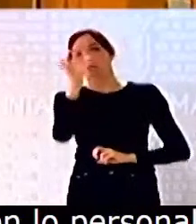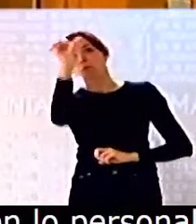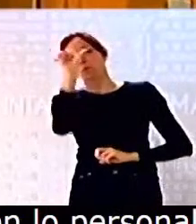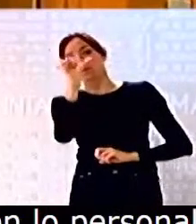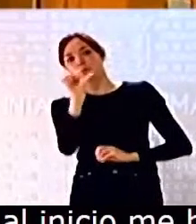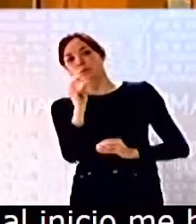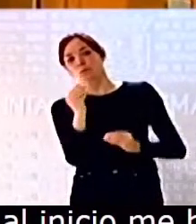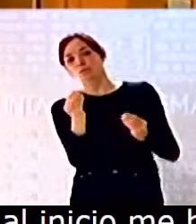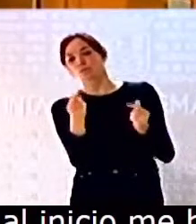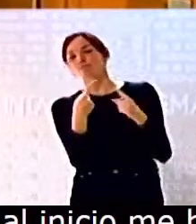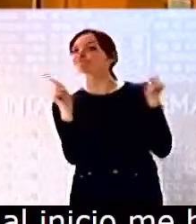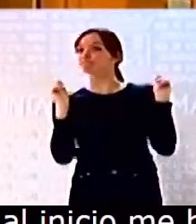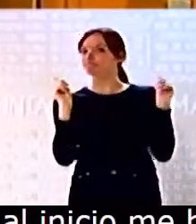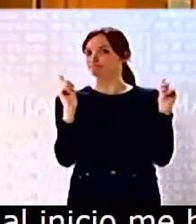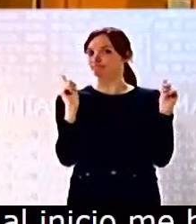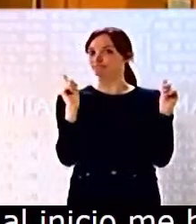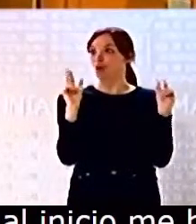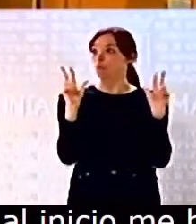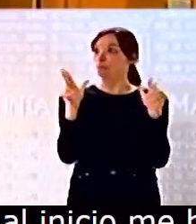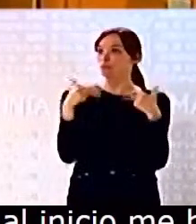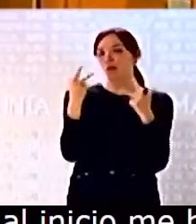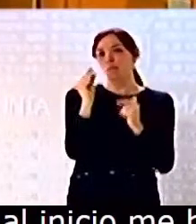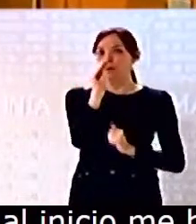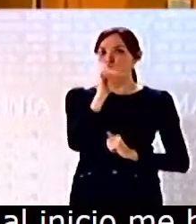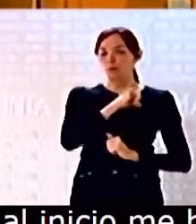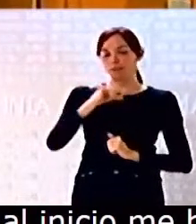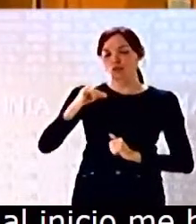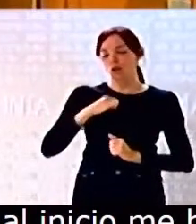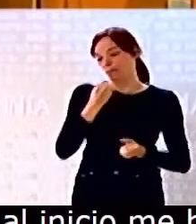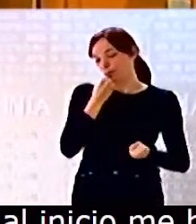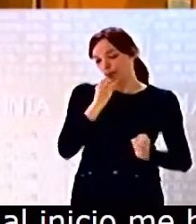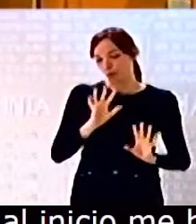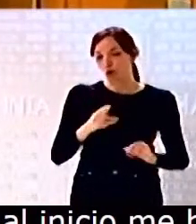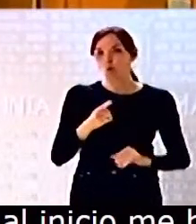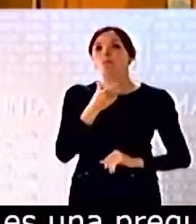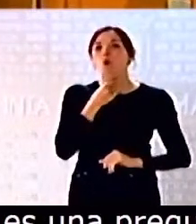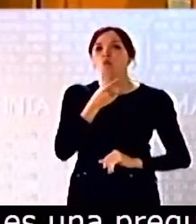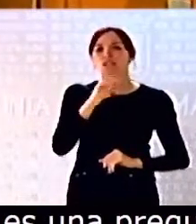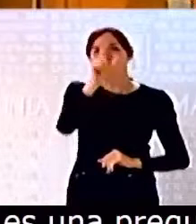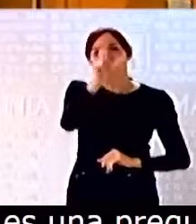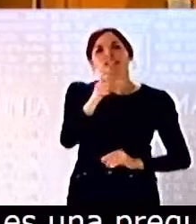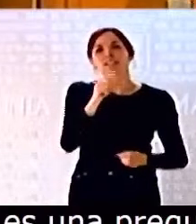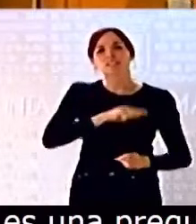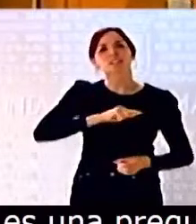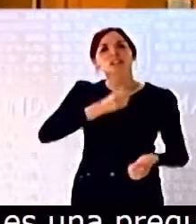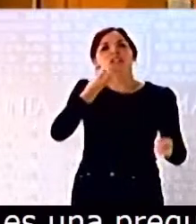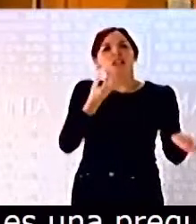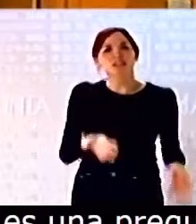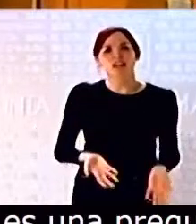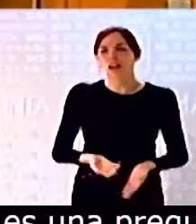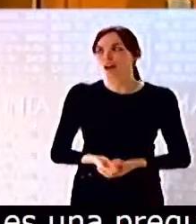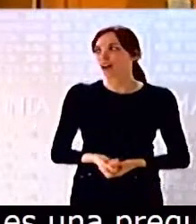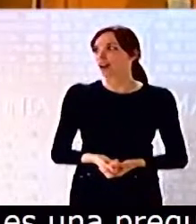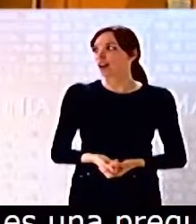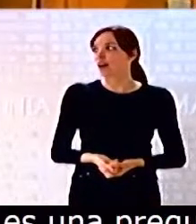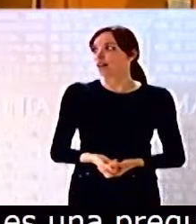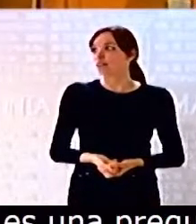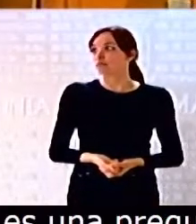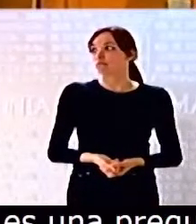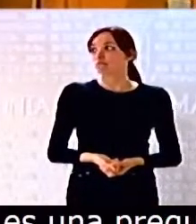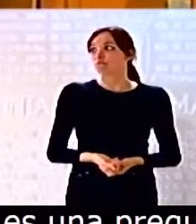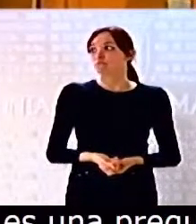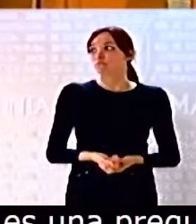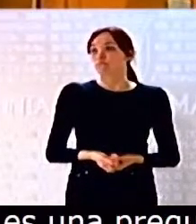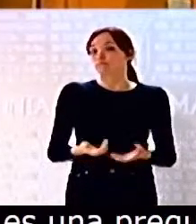verle distinto. Entonces, permítame la licencia, es una pregunta personal, pero bueno, me gustaría preguntarle cómo se encontraba y